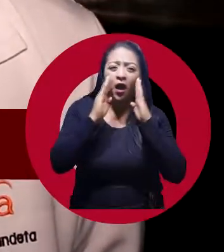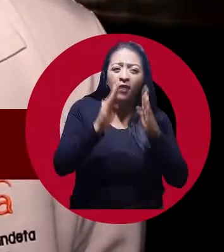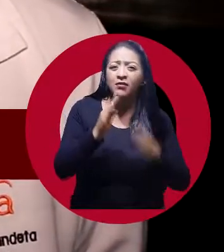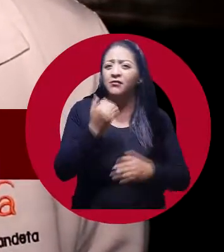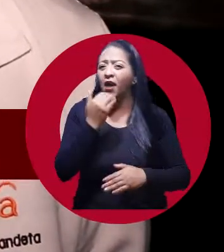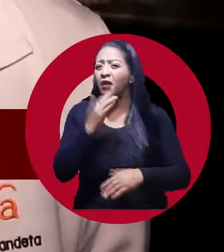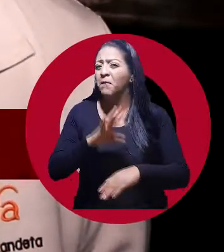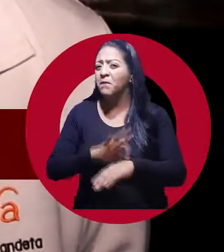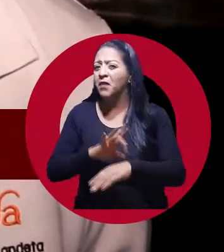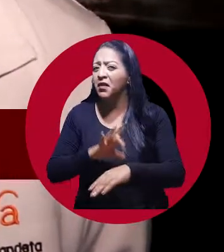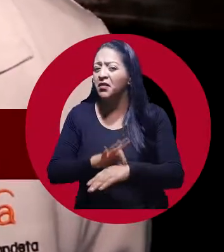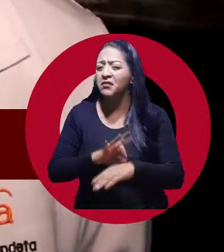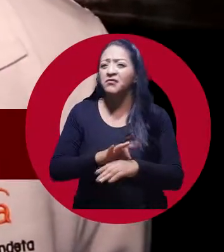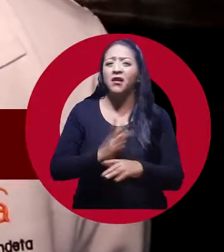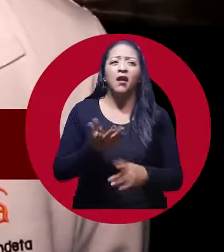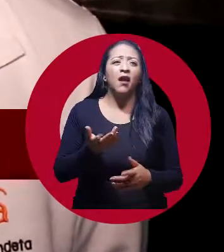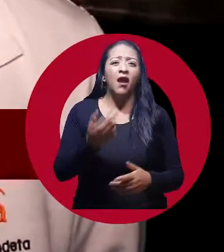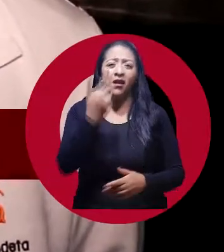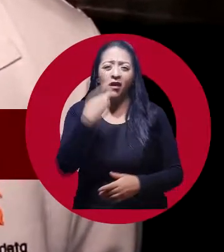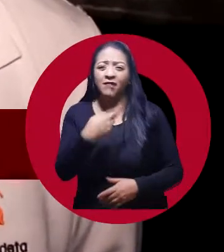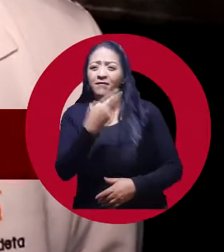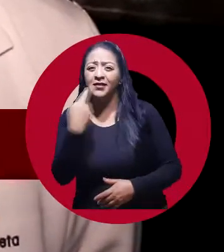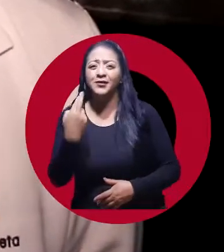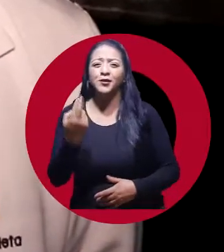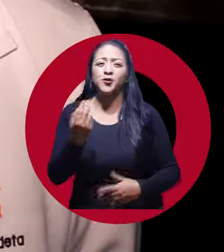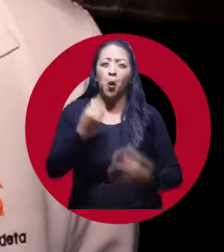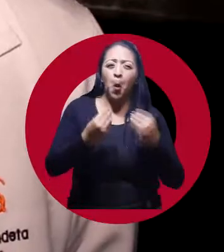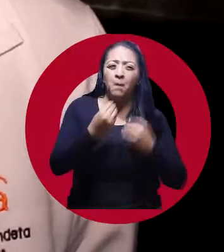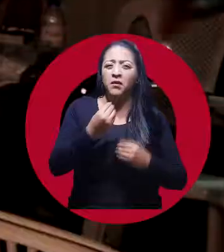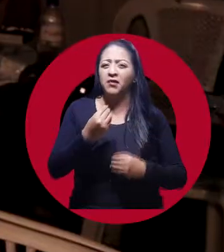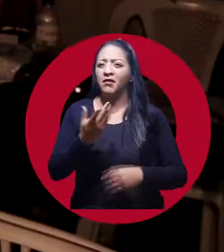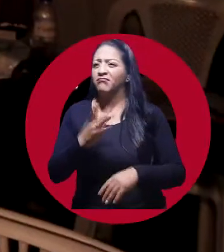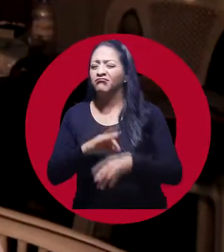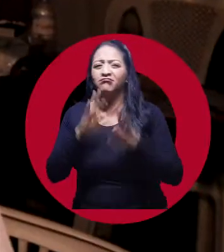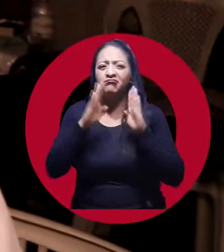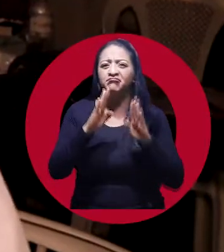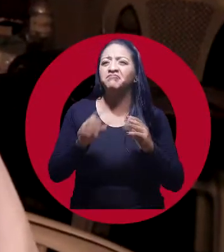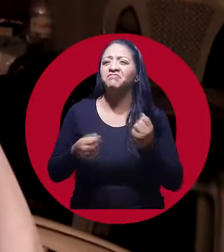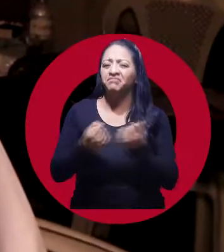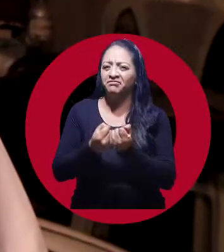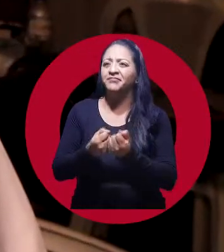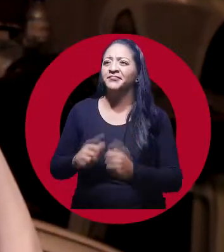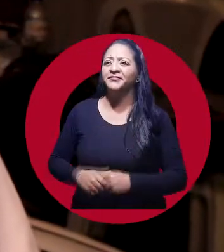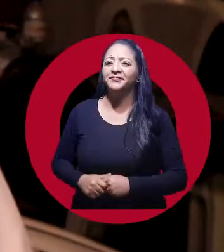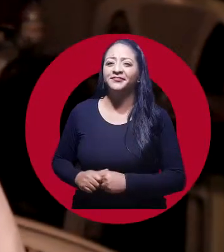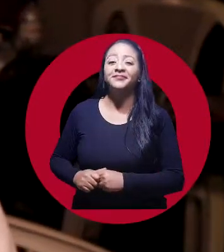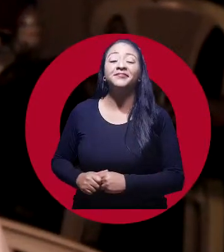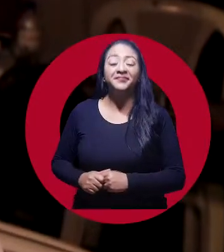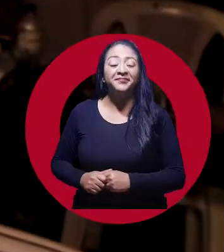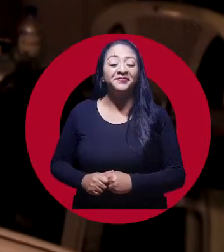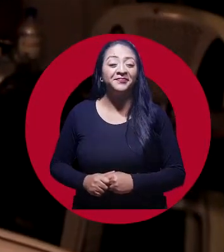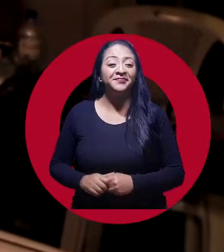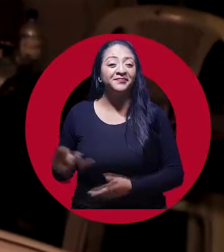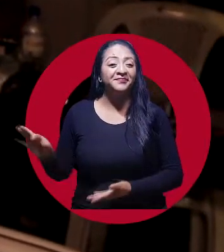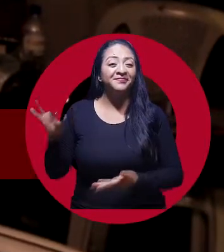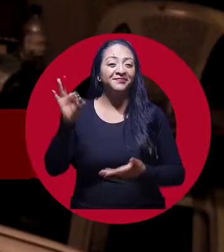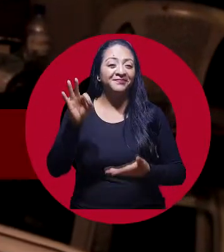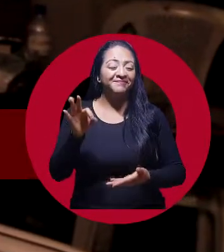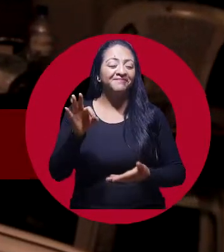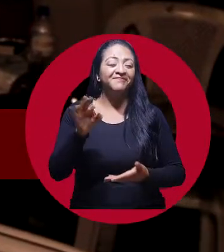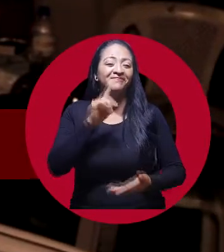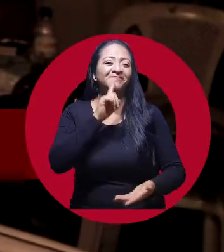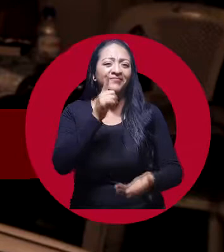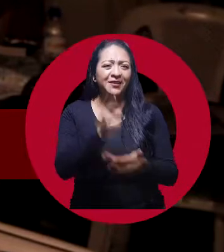psicología, medicina general, fisioterapia y rehabilitación y nutrición. Doctor José Terán, médico pediatra. Dar una mano, ya que a